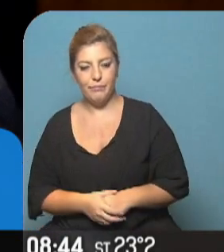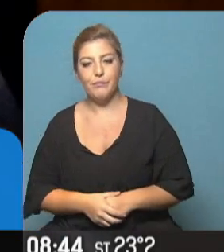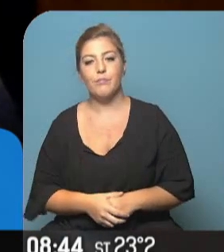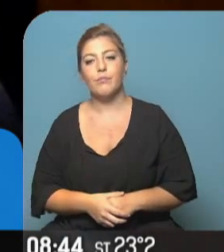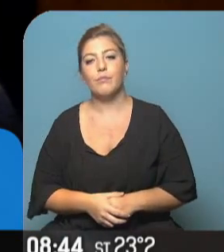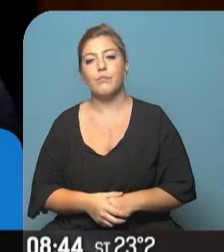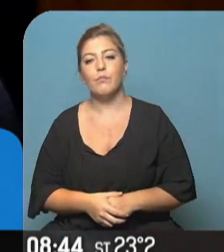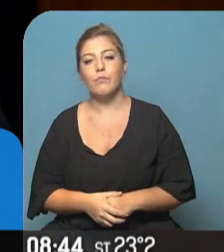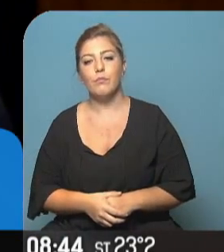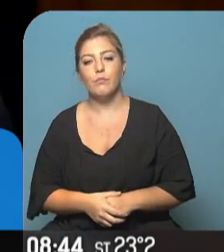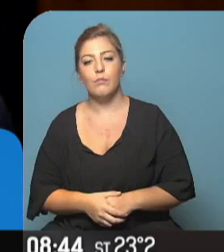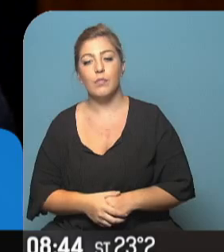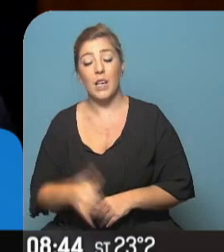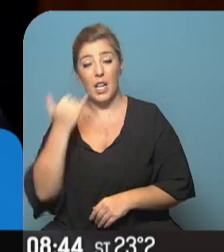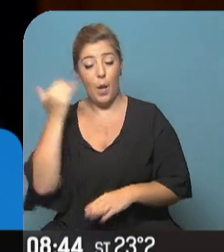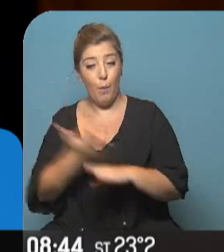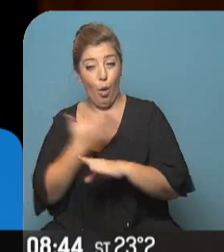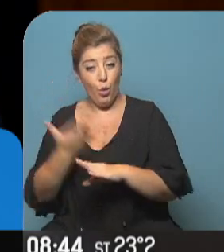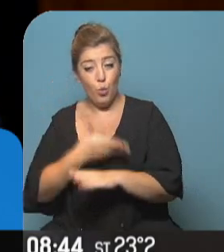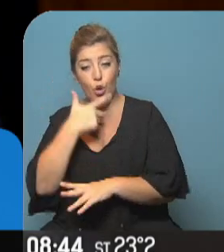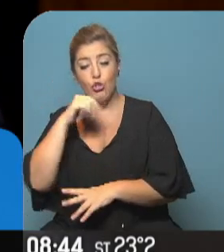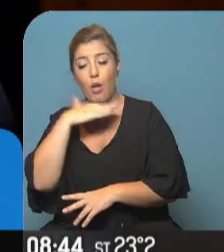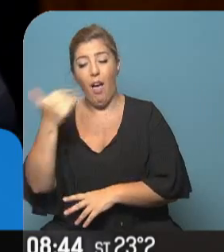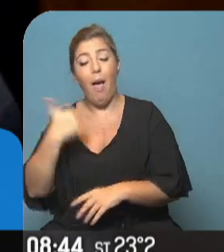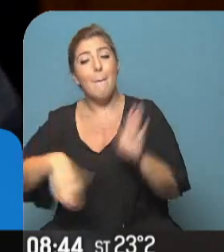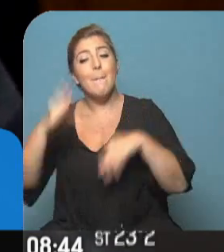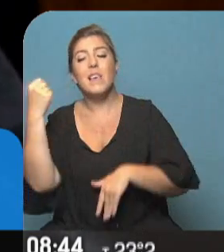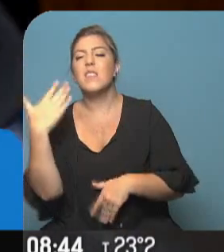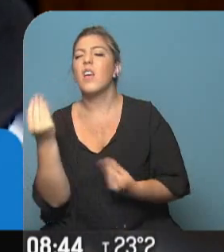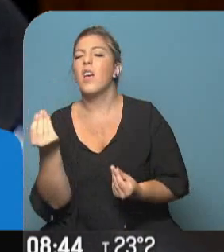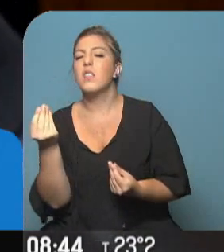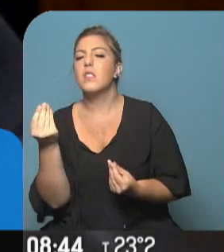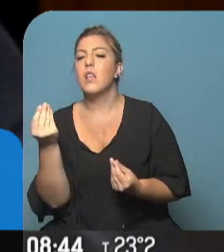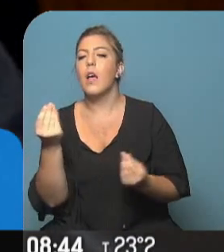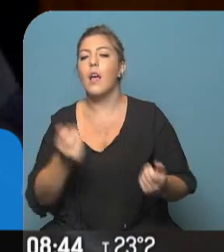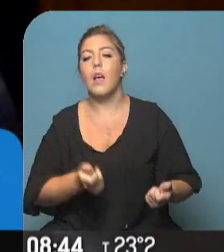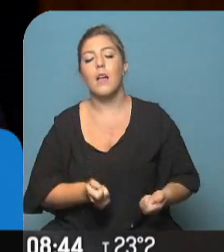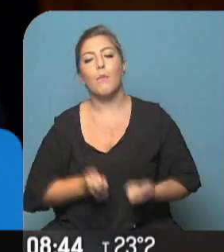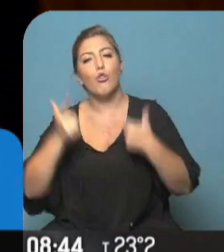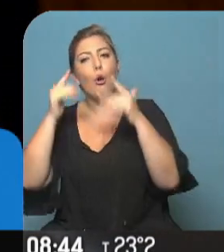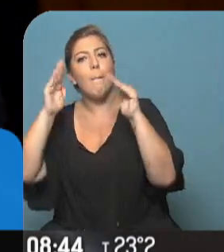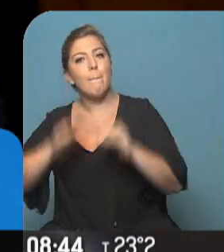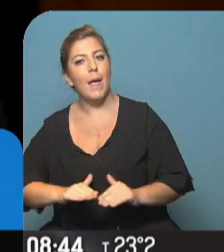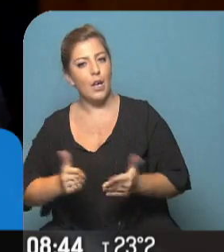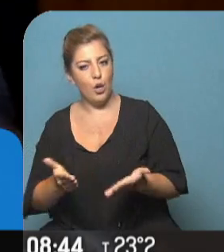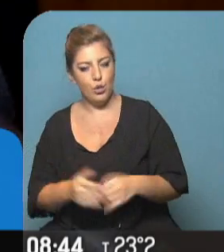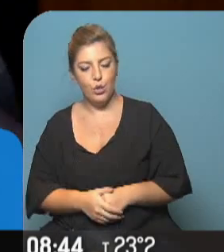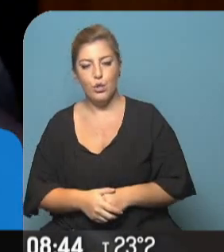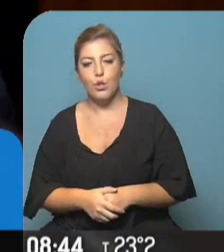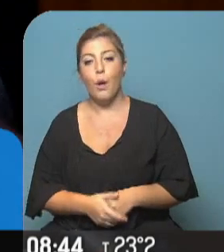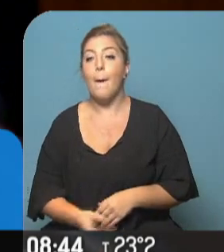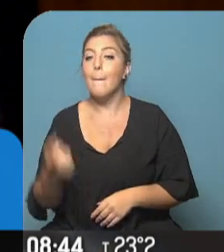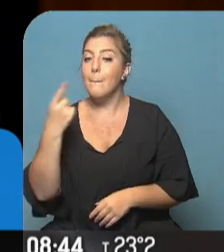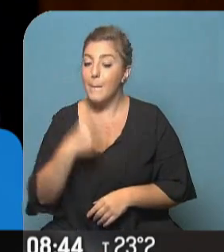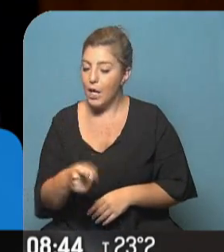y dentro de la producción de soja lo que tiene mayor valor también se exportaron menos cantidad pero